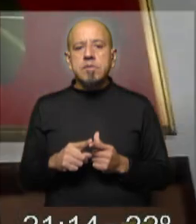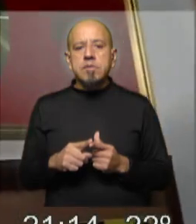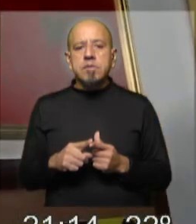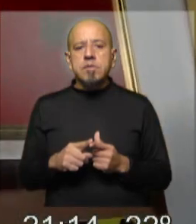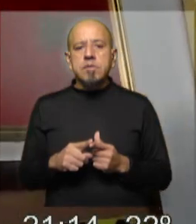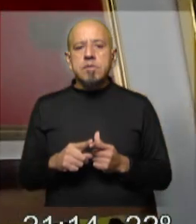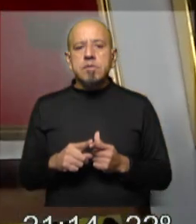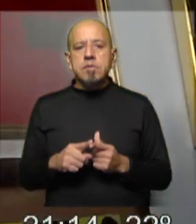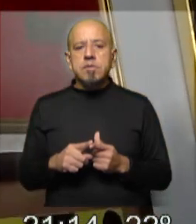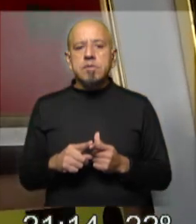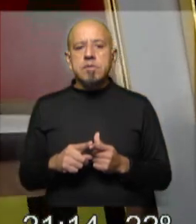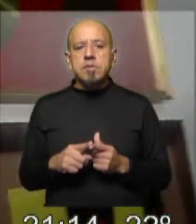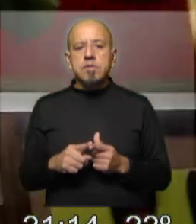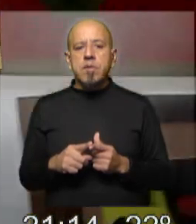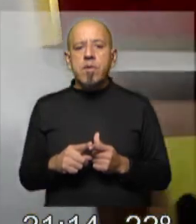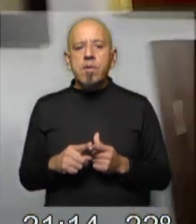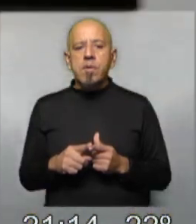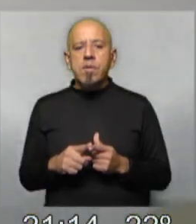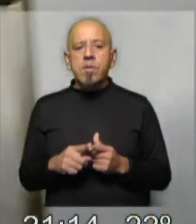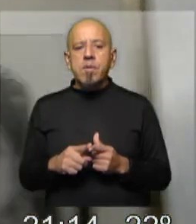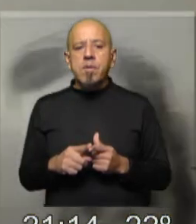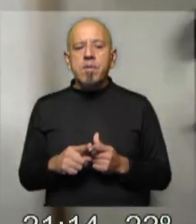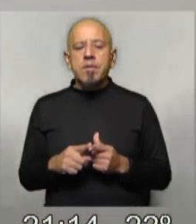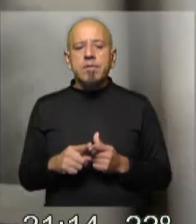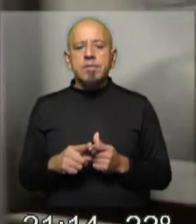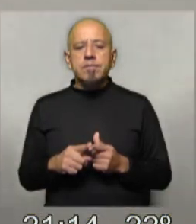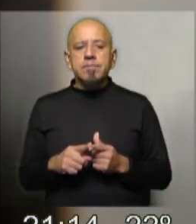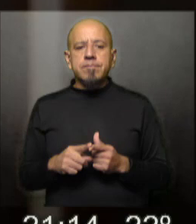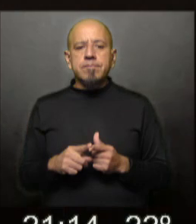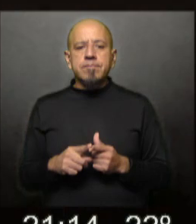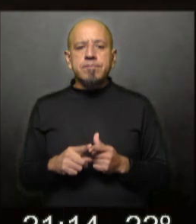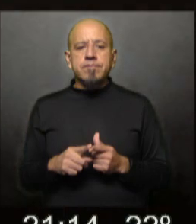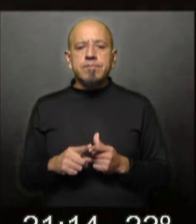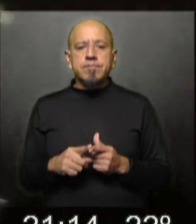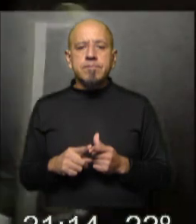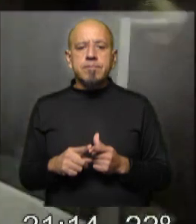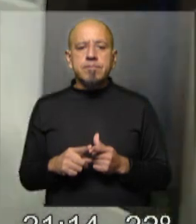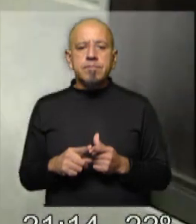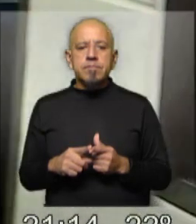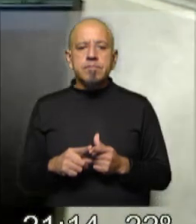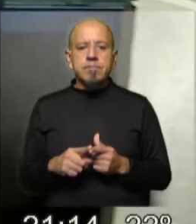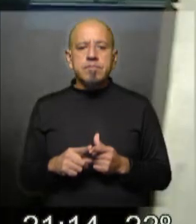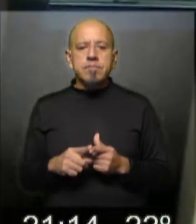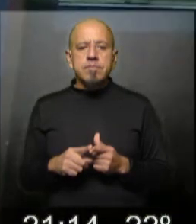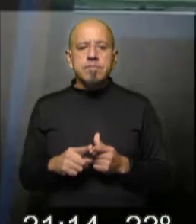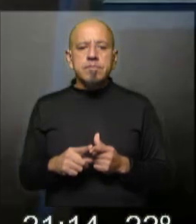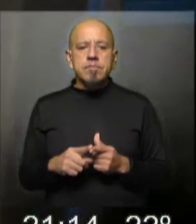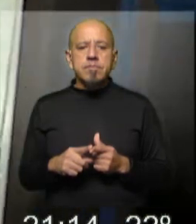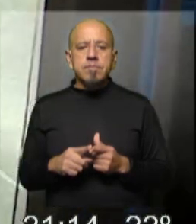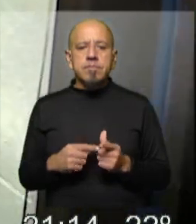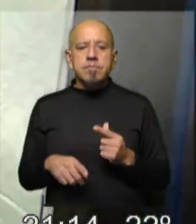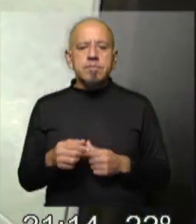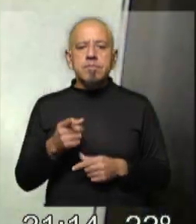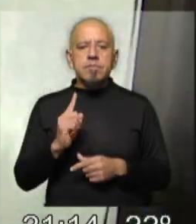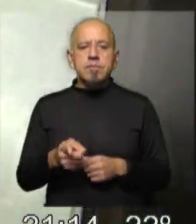y sirvió también. Acá también se vendió. Y vos estás Tarragú Jaurena y ahí Alberto Castillo, Romeo